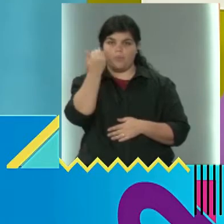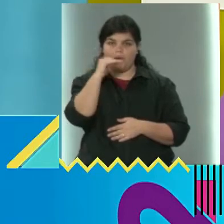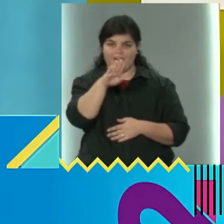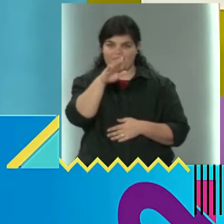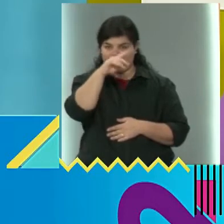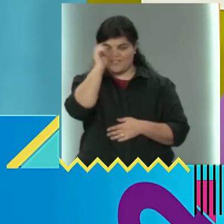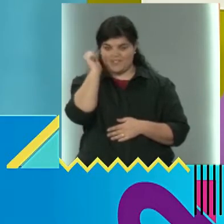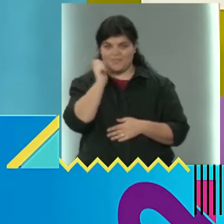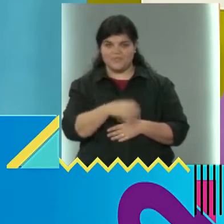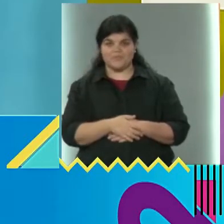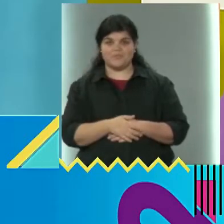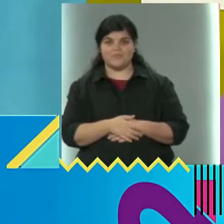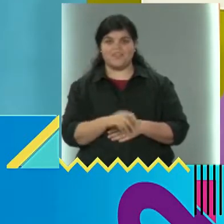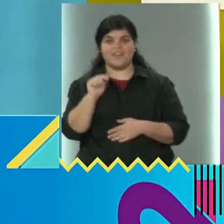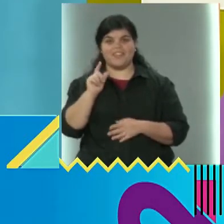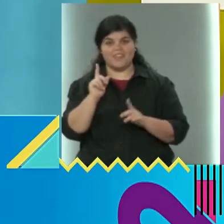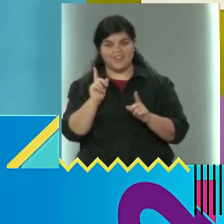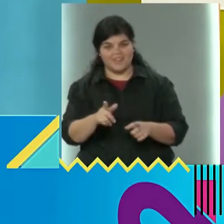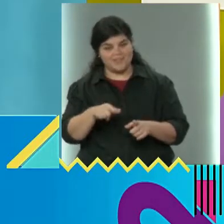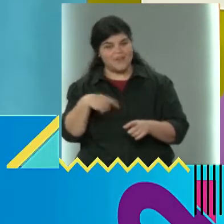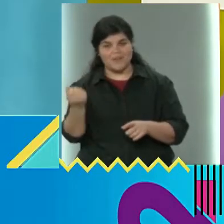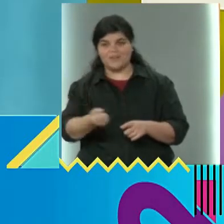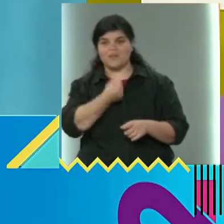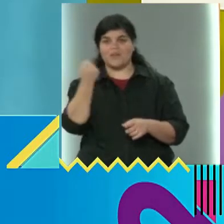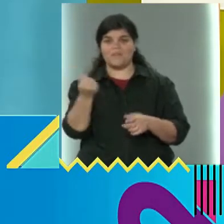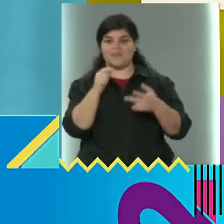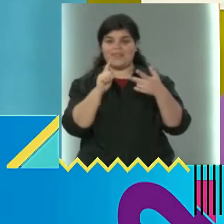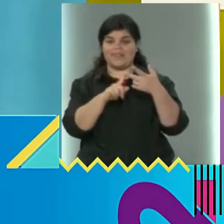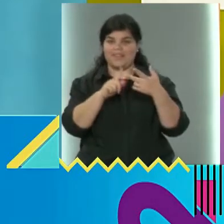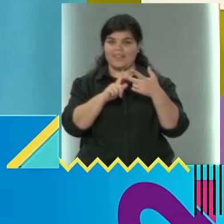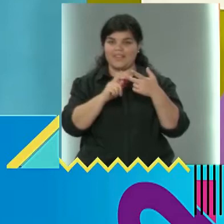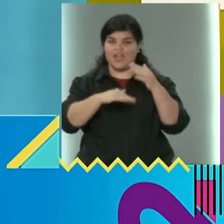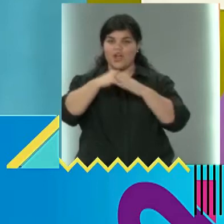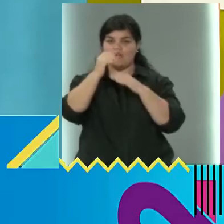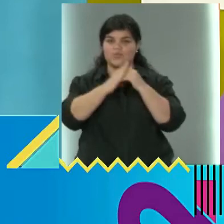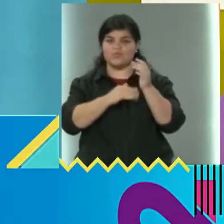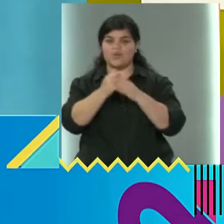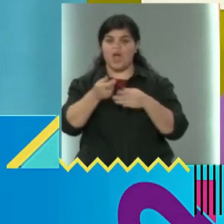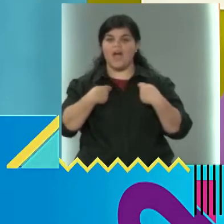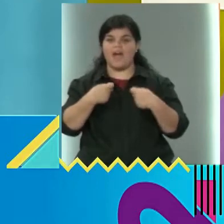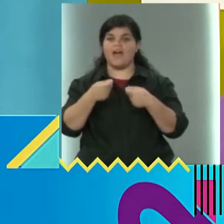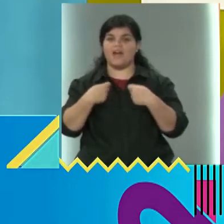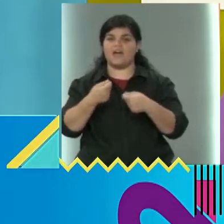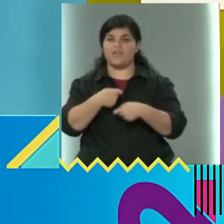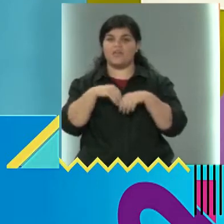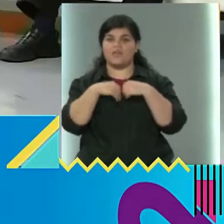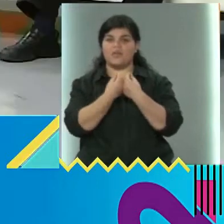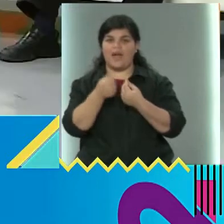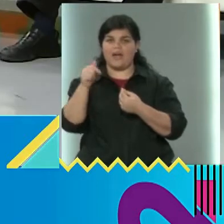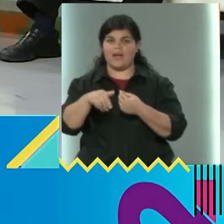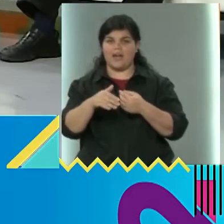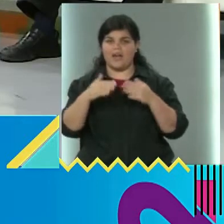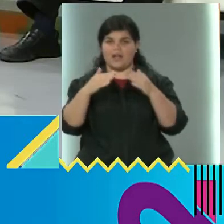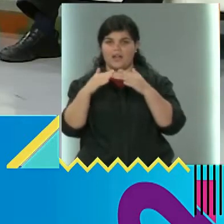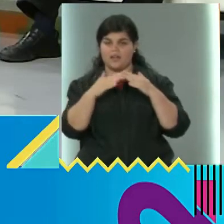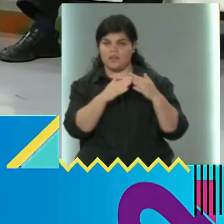a otra pata importante, ¿no?, de la vivienda, es la construcción y los costos de construcción. ¿Es caro construir en Mendoza? Es